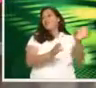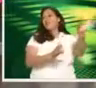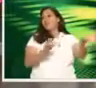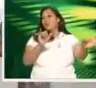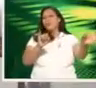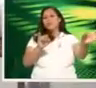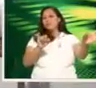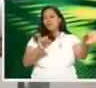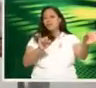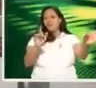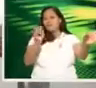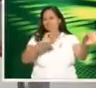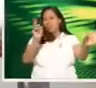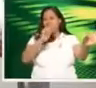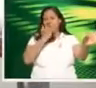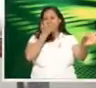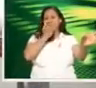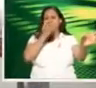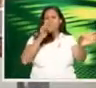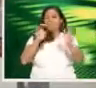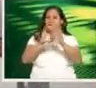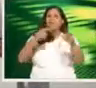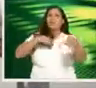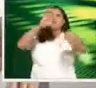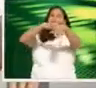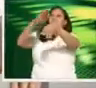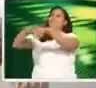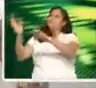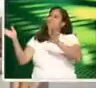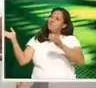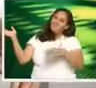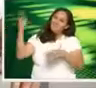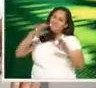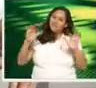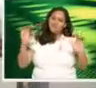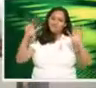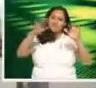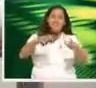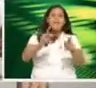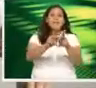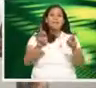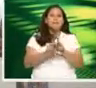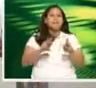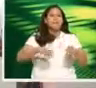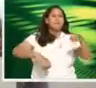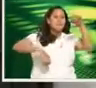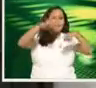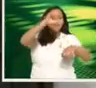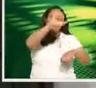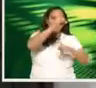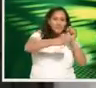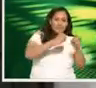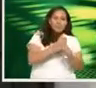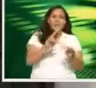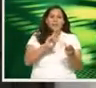locura. Si tú hoy congregaras en un parque a todas las señoras mayores de 60 años, viudas, que